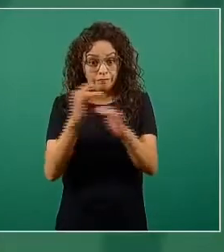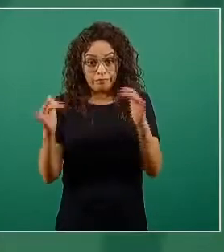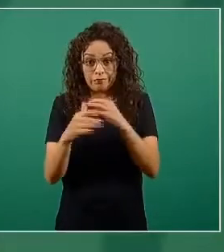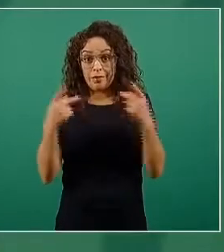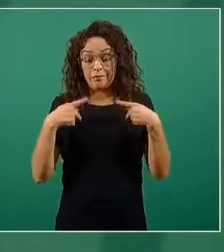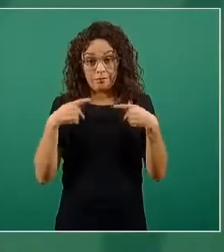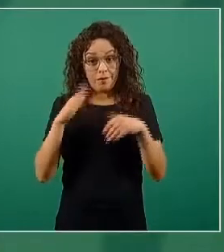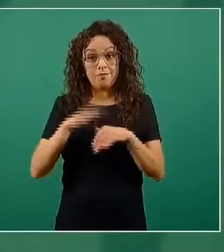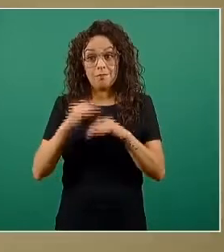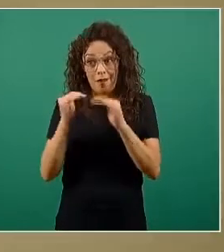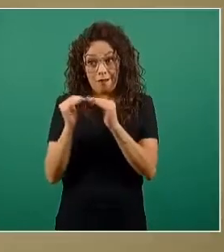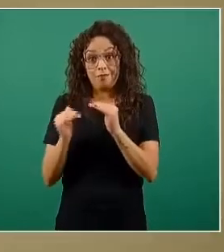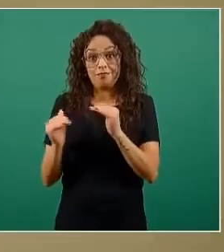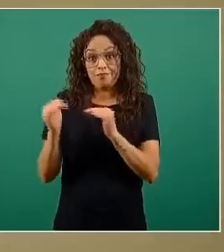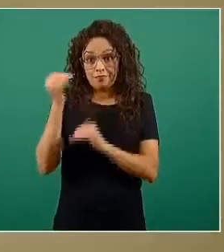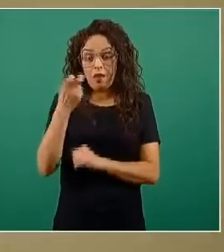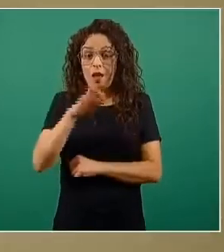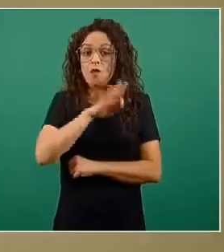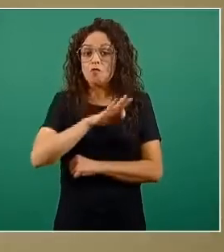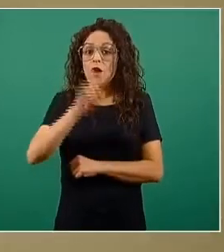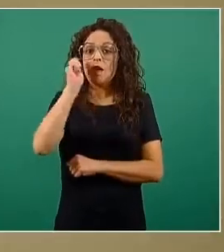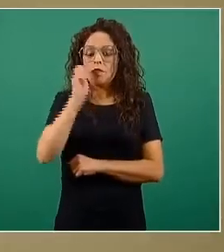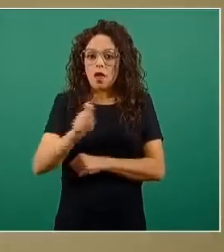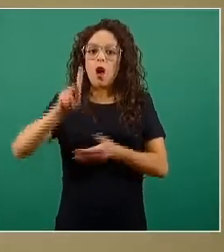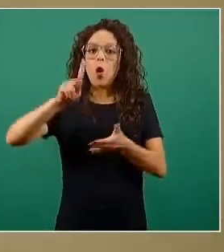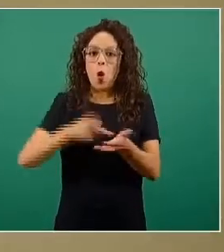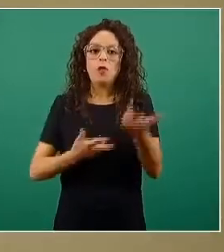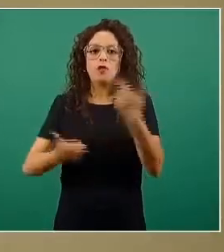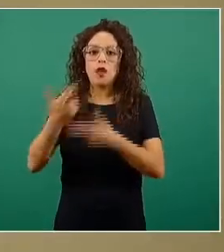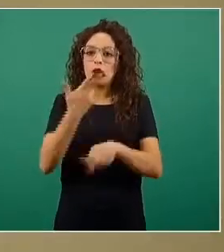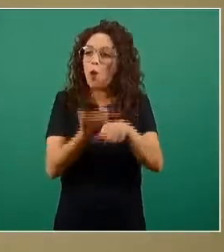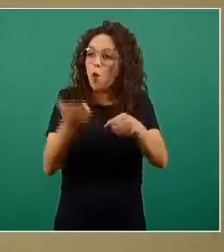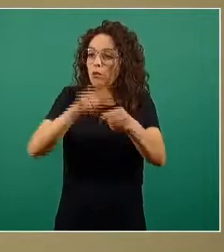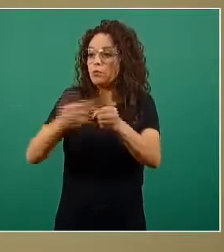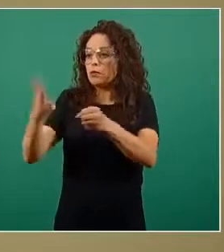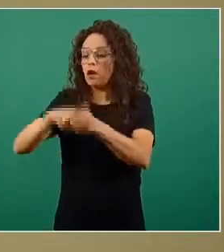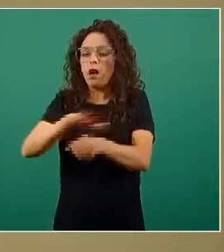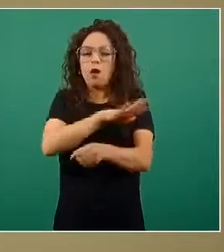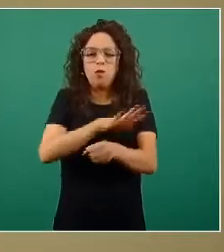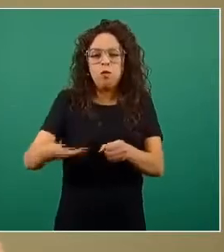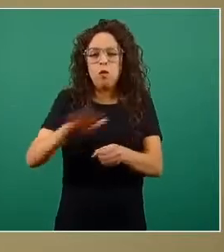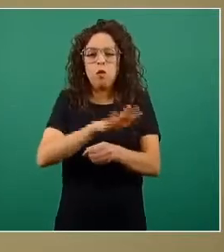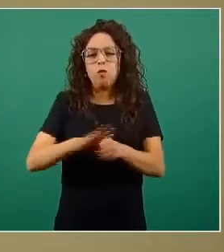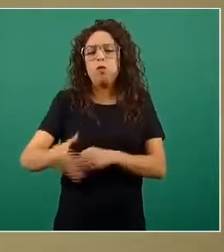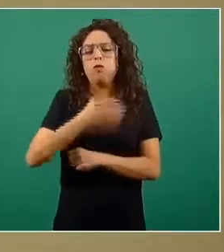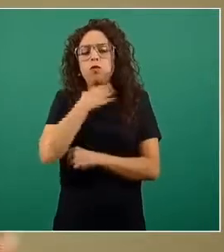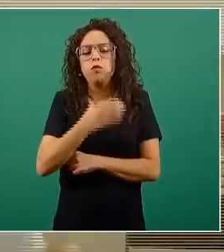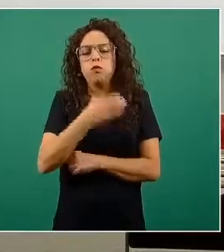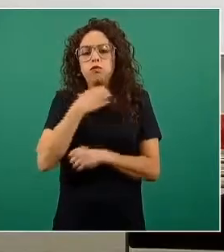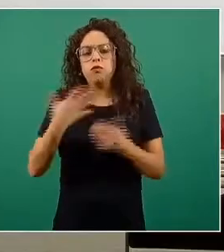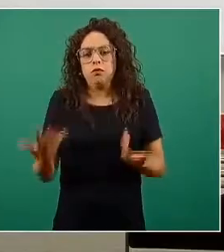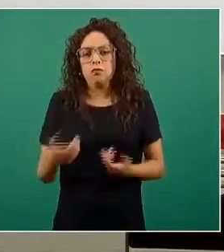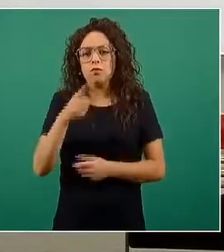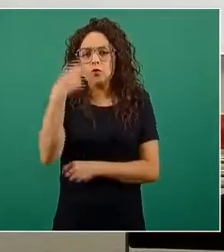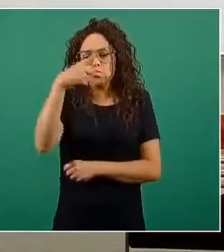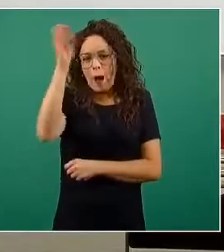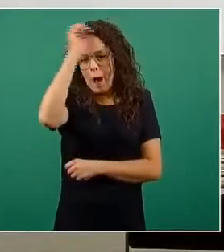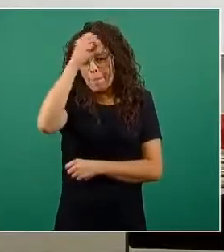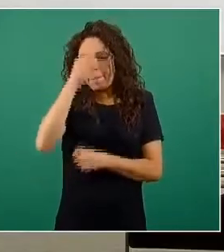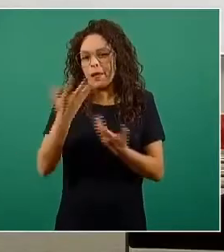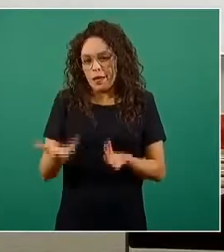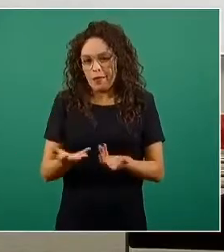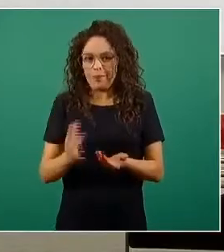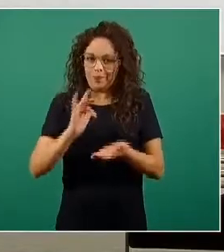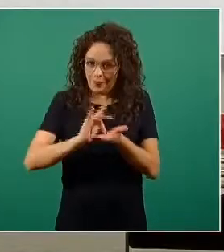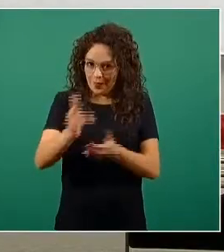sentido puede nuevamente empezar a saturarse el sistema hospitalario al respecto. ¿Y qué prevención tienen para eso? Gracias. Qué bueno que lo